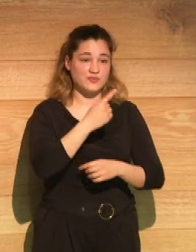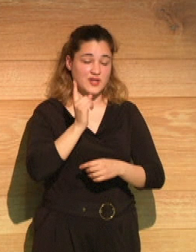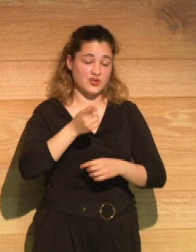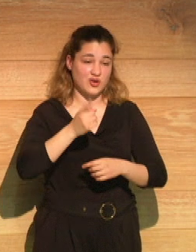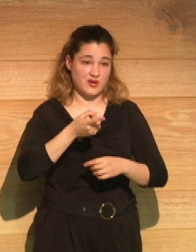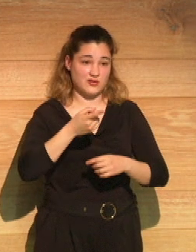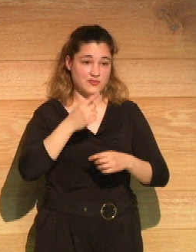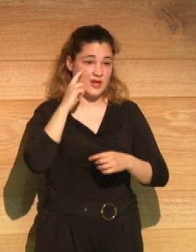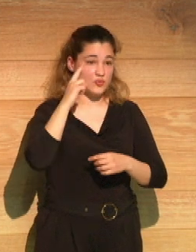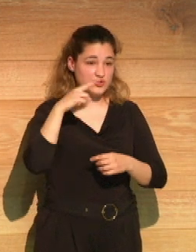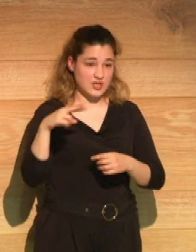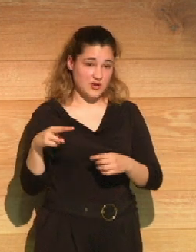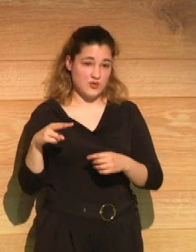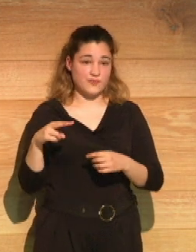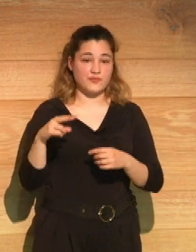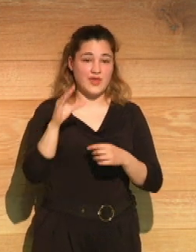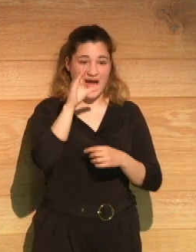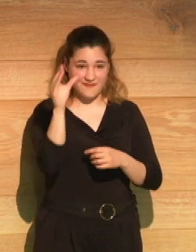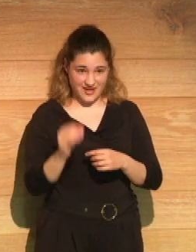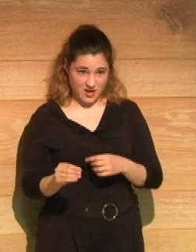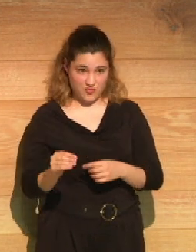del African American, sino del africano,